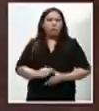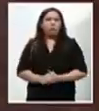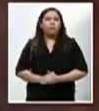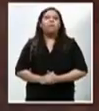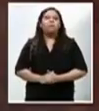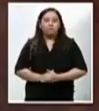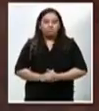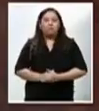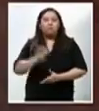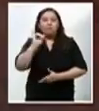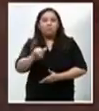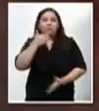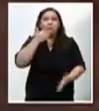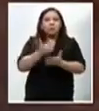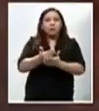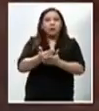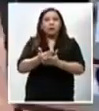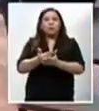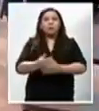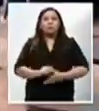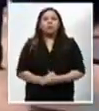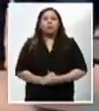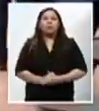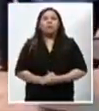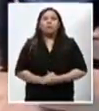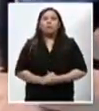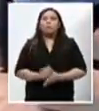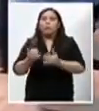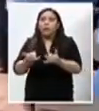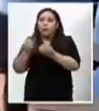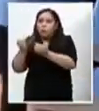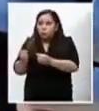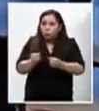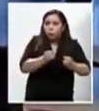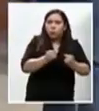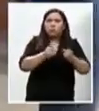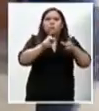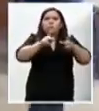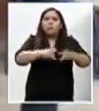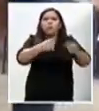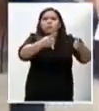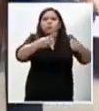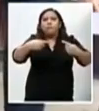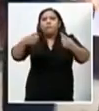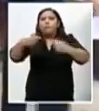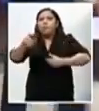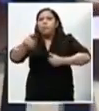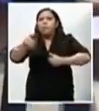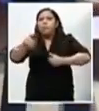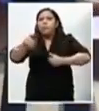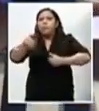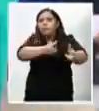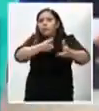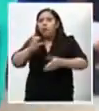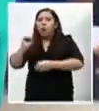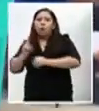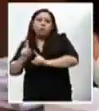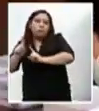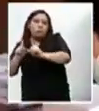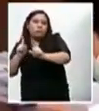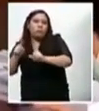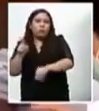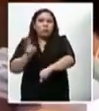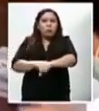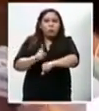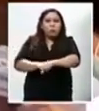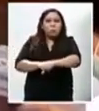eso nos va a permitir, en orden como lo hemos hecho, atendiendo bien a la gente, poder a paso acelerado terminar de